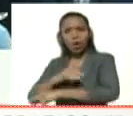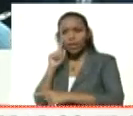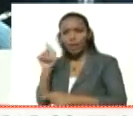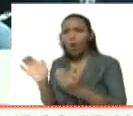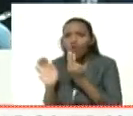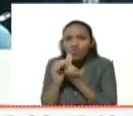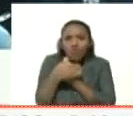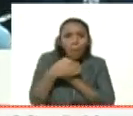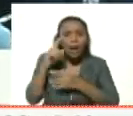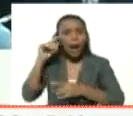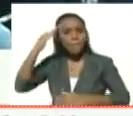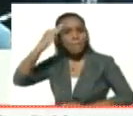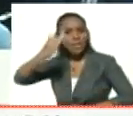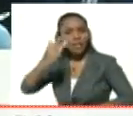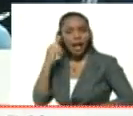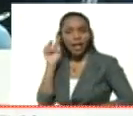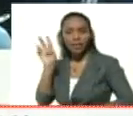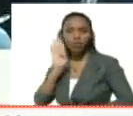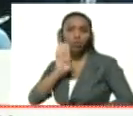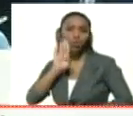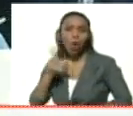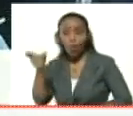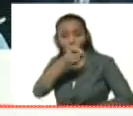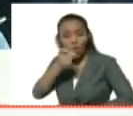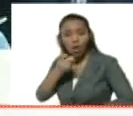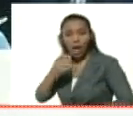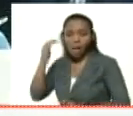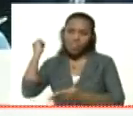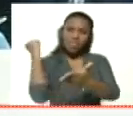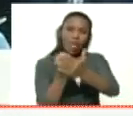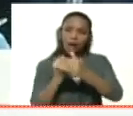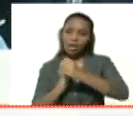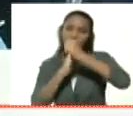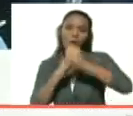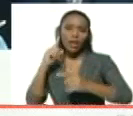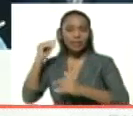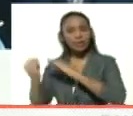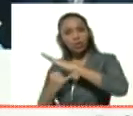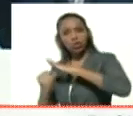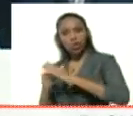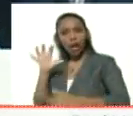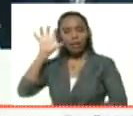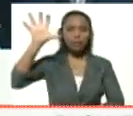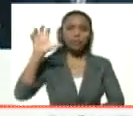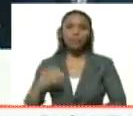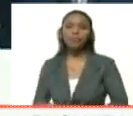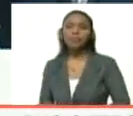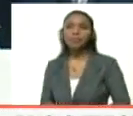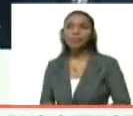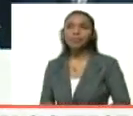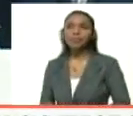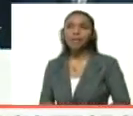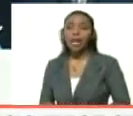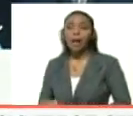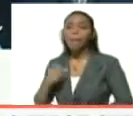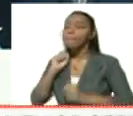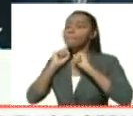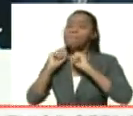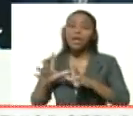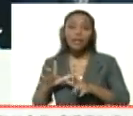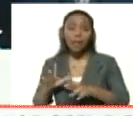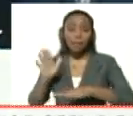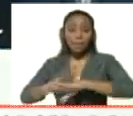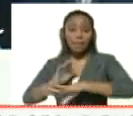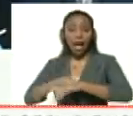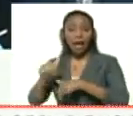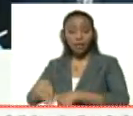encubierta paramilitar que busca el asesinato del liderazgo político e institucional de la nación. La pérdida total causada a